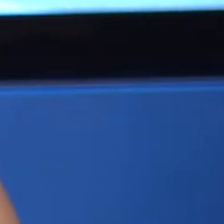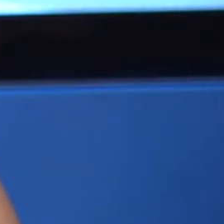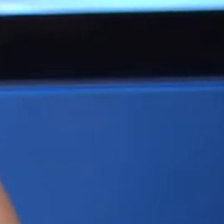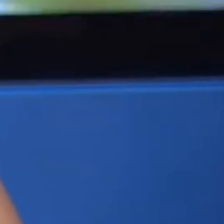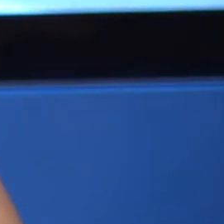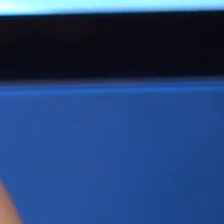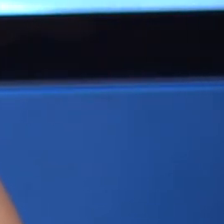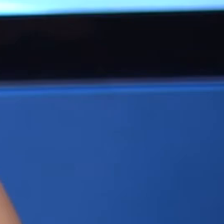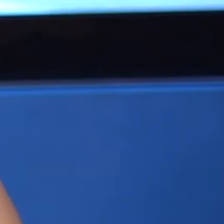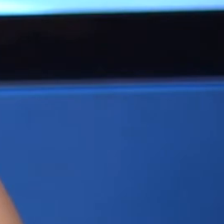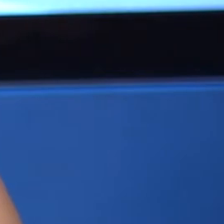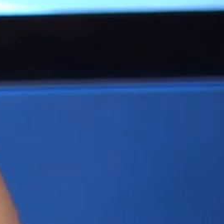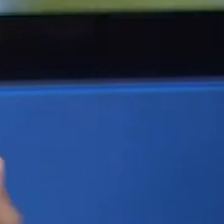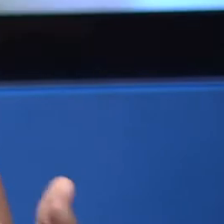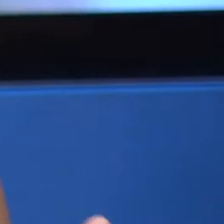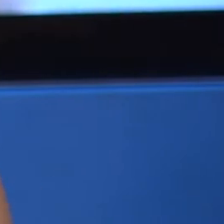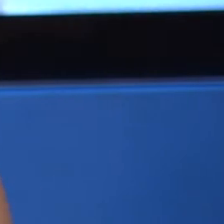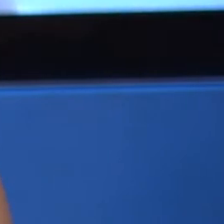kabrurishuki,